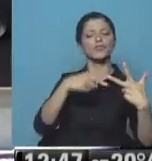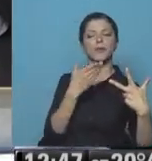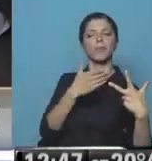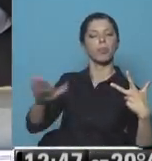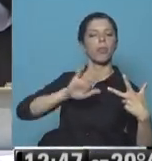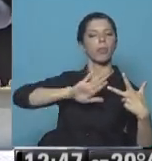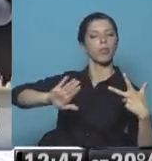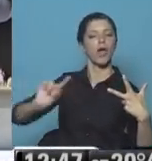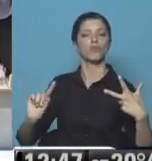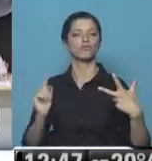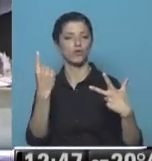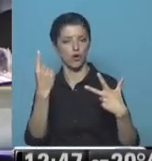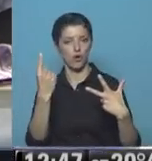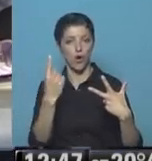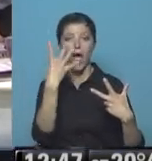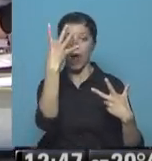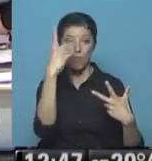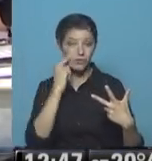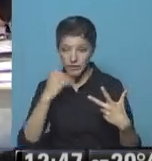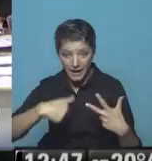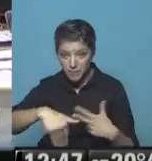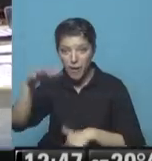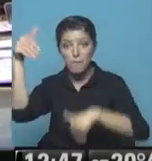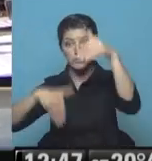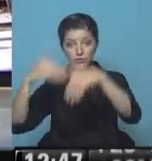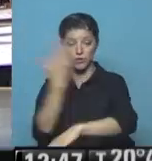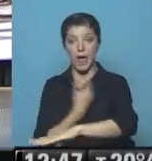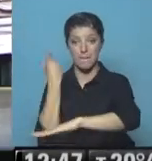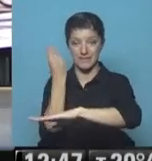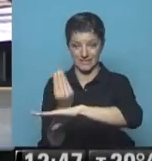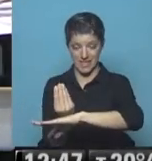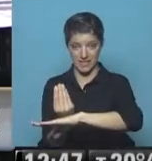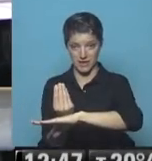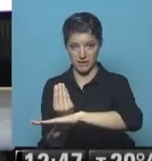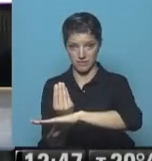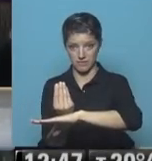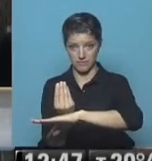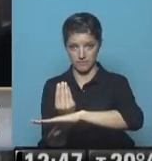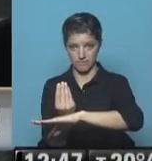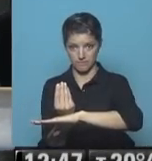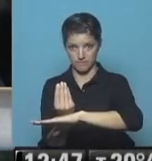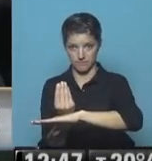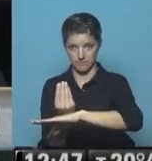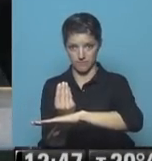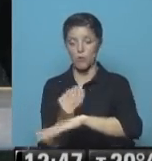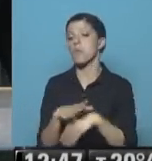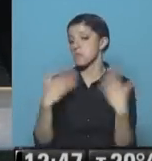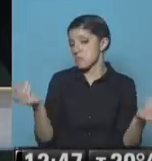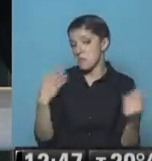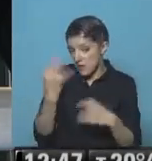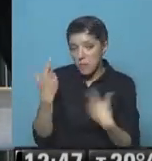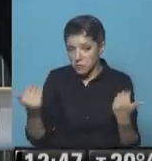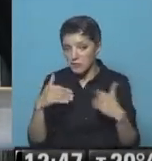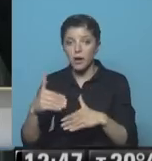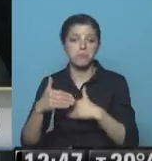nada, a cuatro o cinco días de las elecciones presidenciales, cuando podía haber sido una transición tranquila, se iba